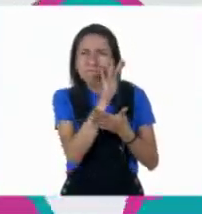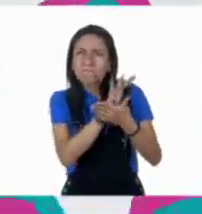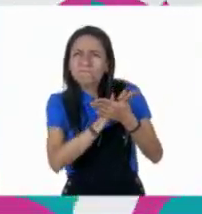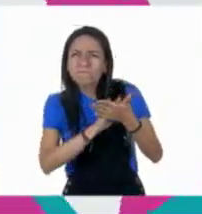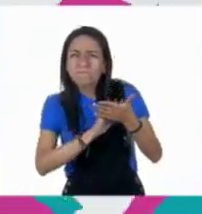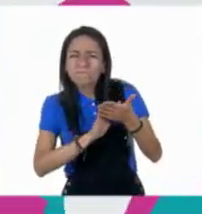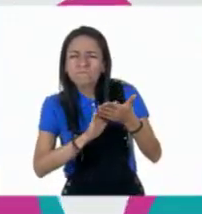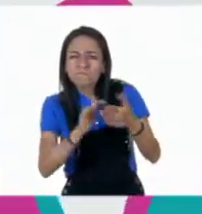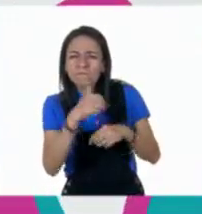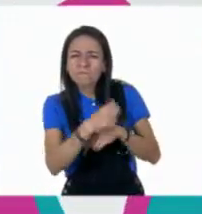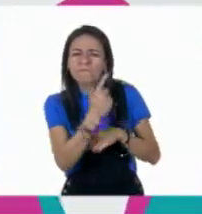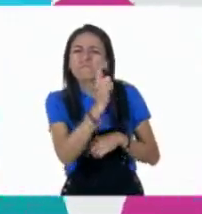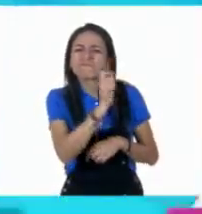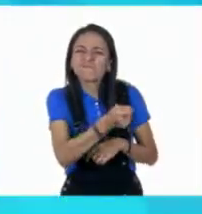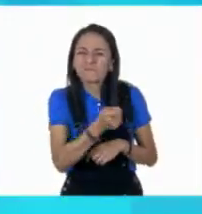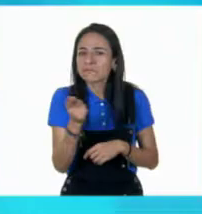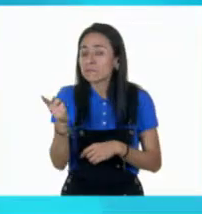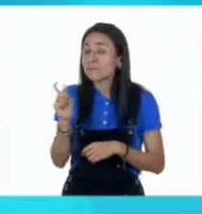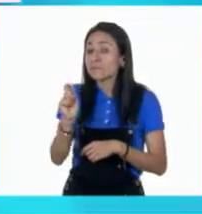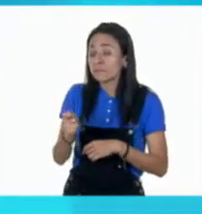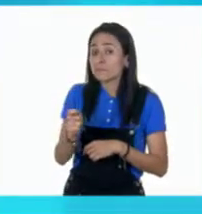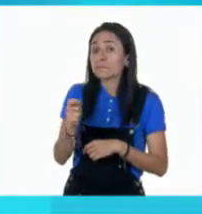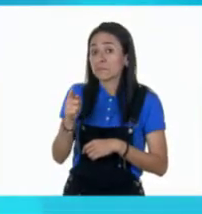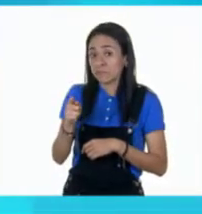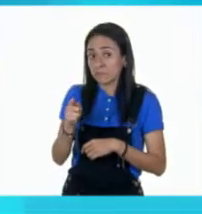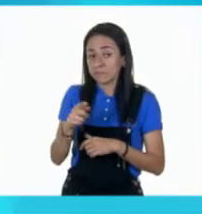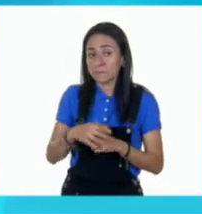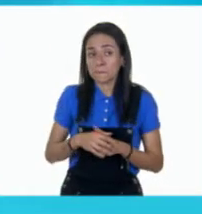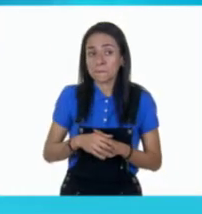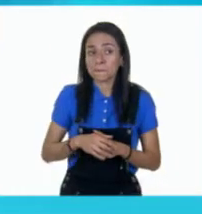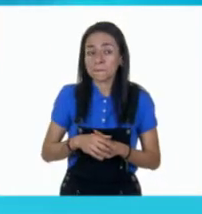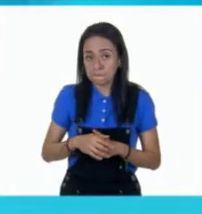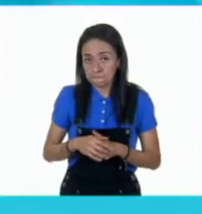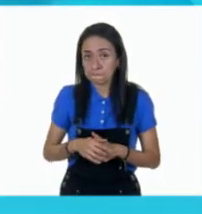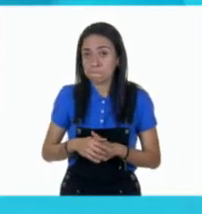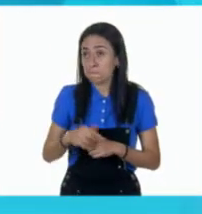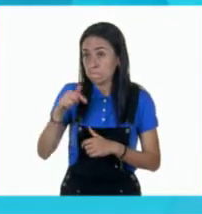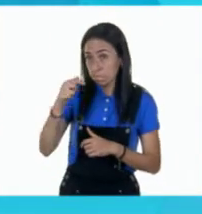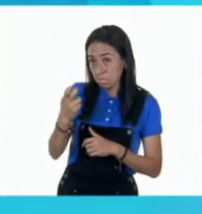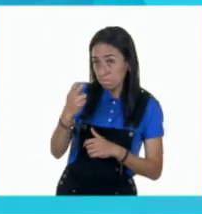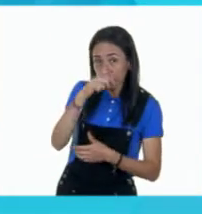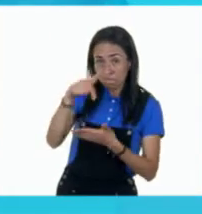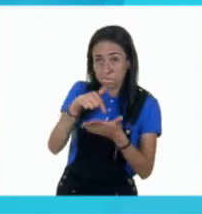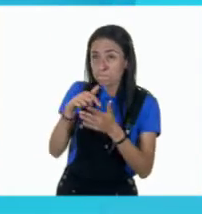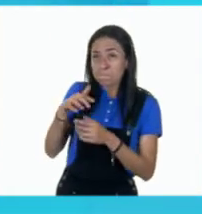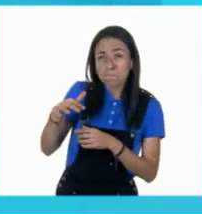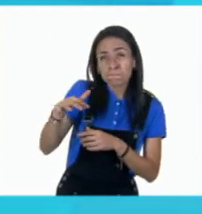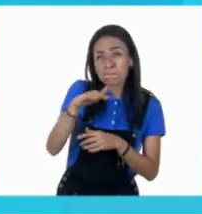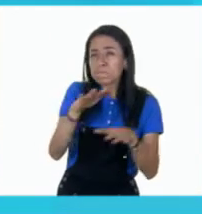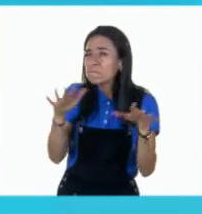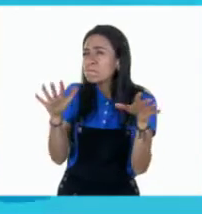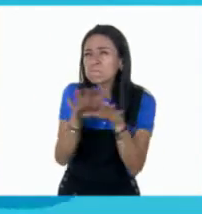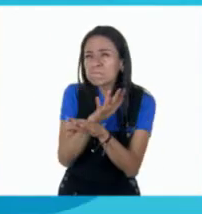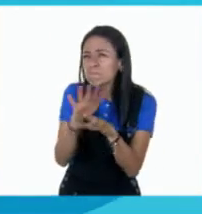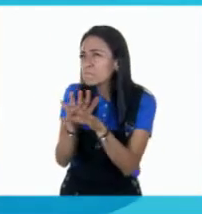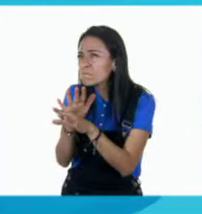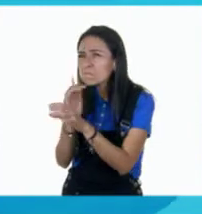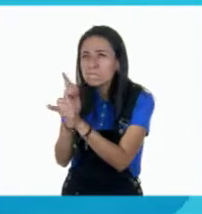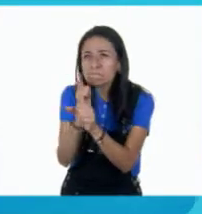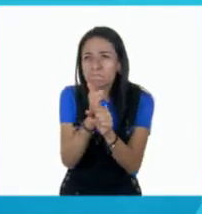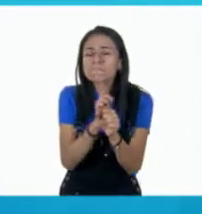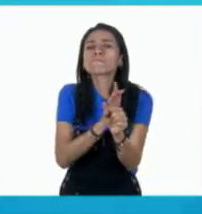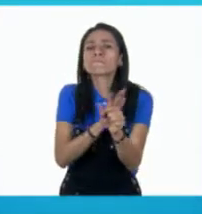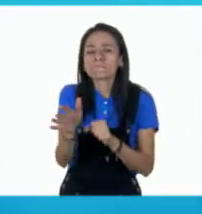primera pregunta dice, ¿qué cambios podemos observar en el lugar? Bien, vamos con la segunda. ¿Por